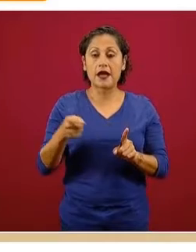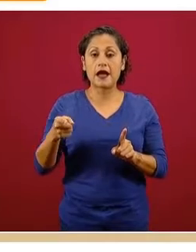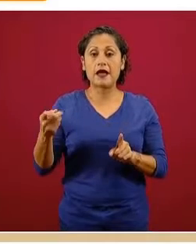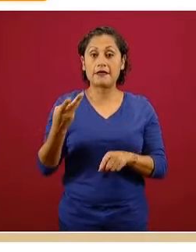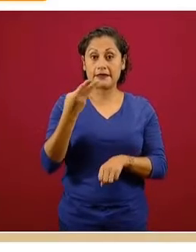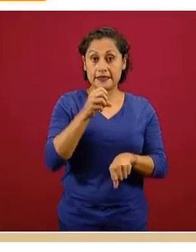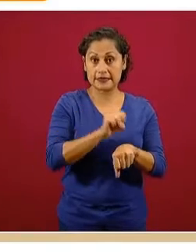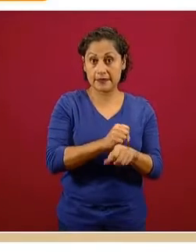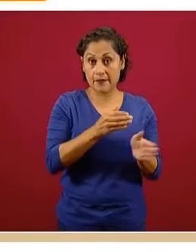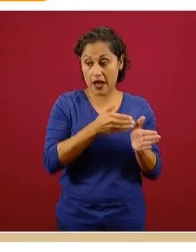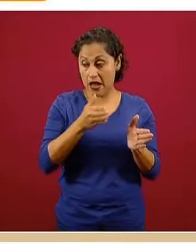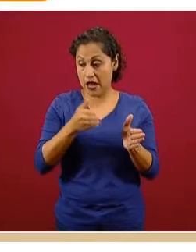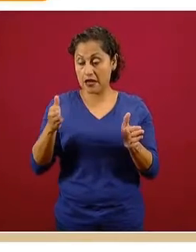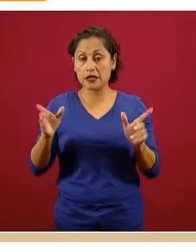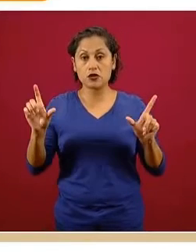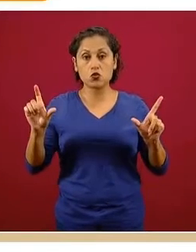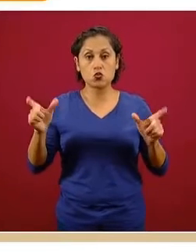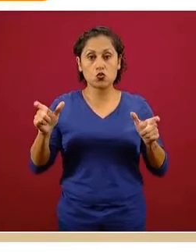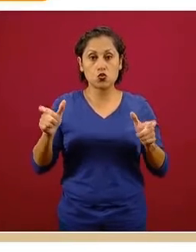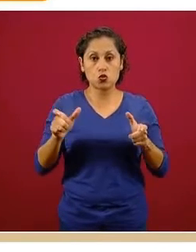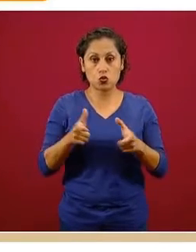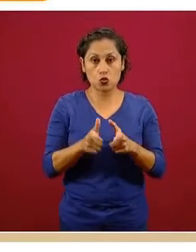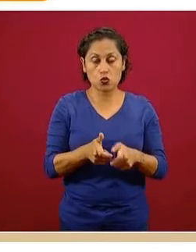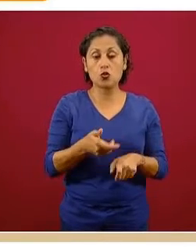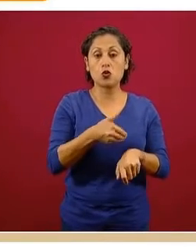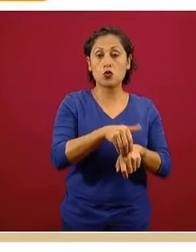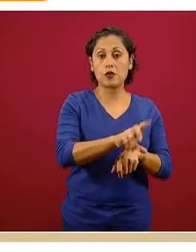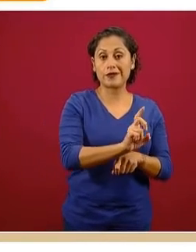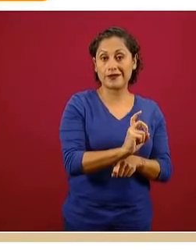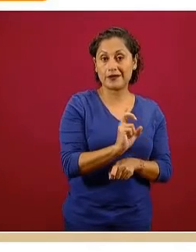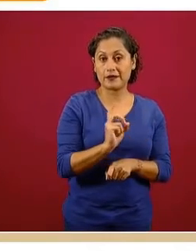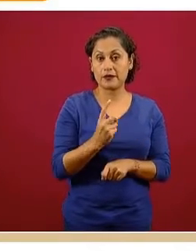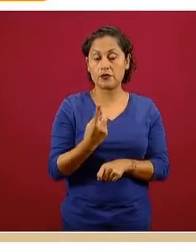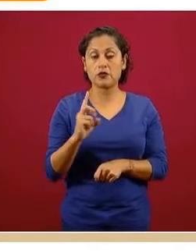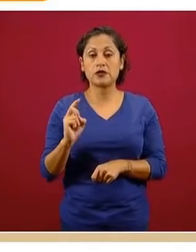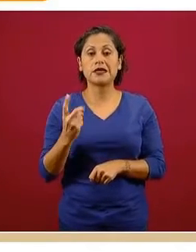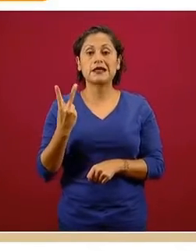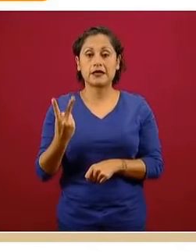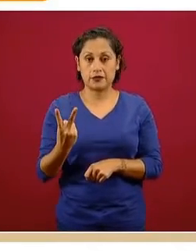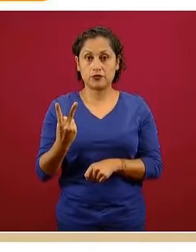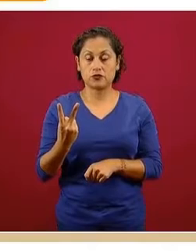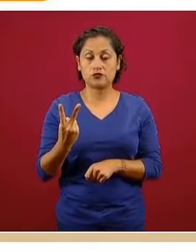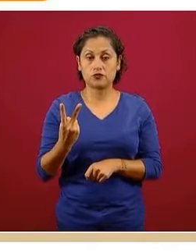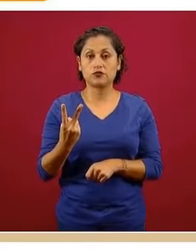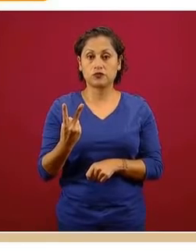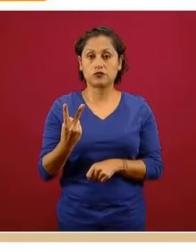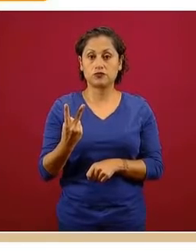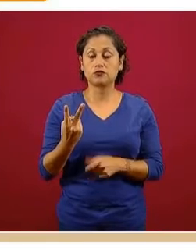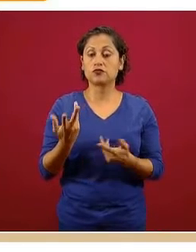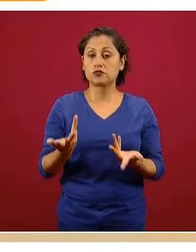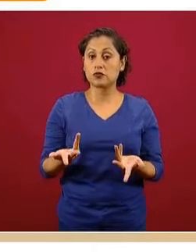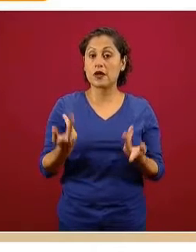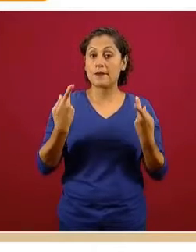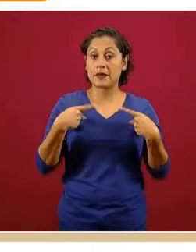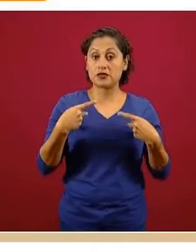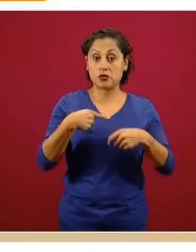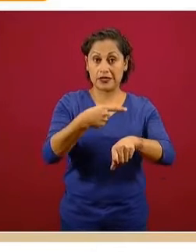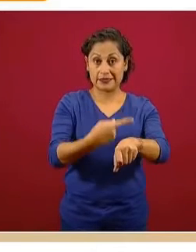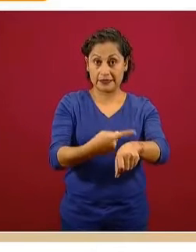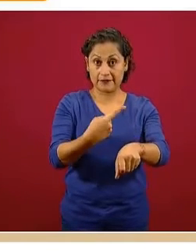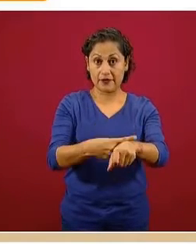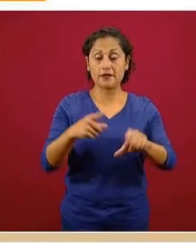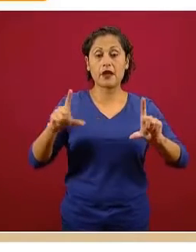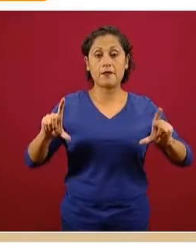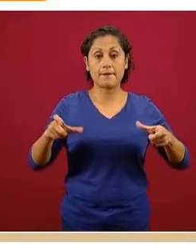consecutivas, la 30, 31 y 32, en el número de casos confirmados.